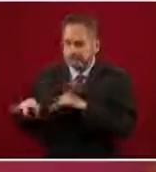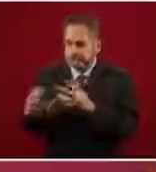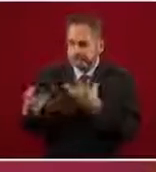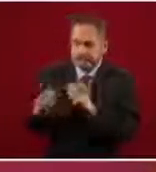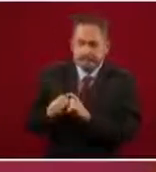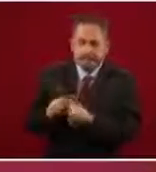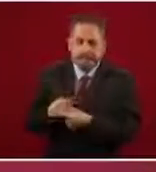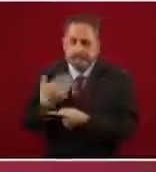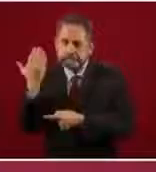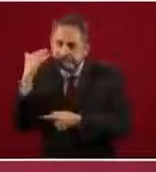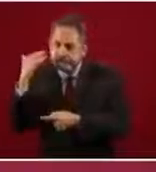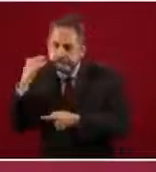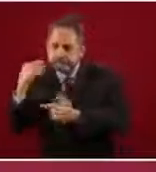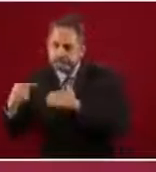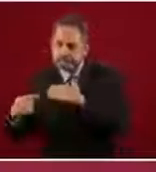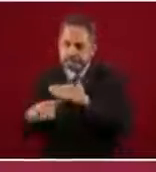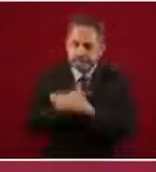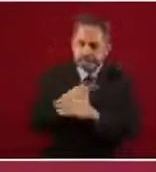saber